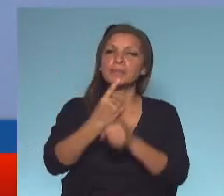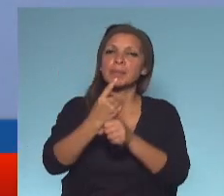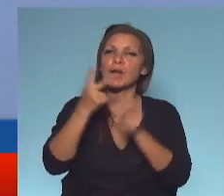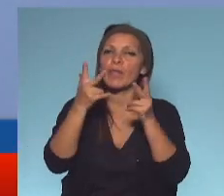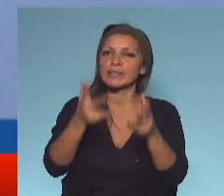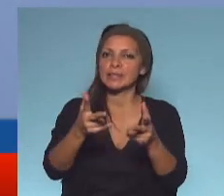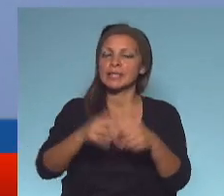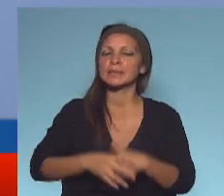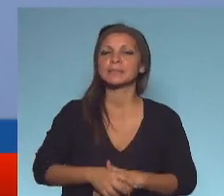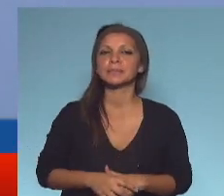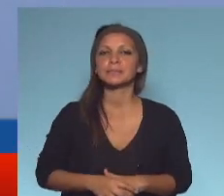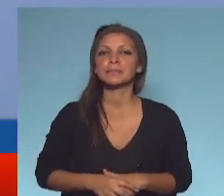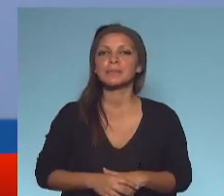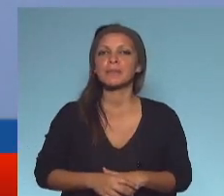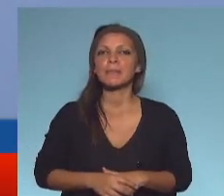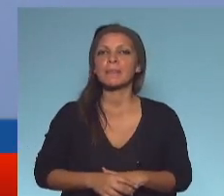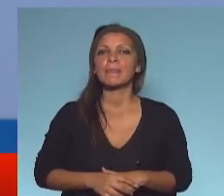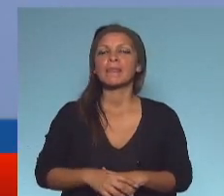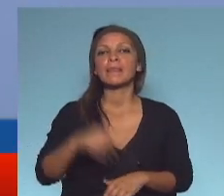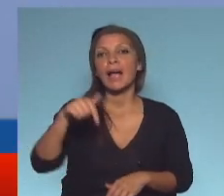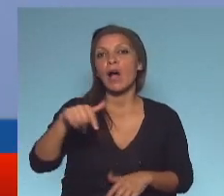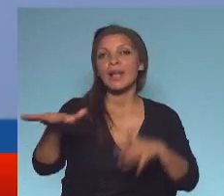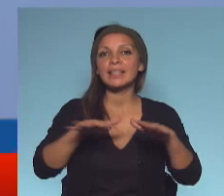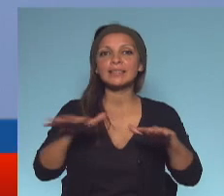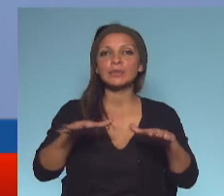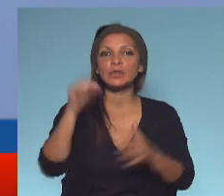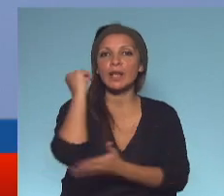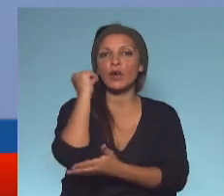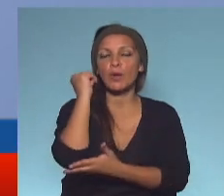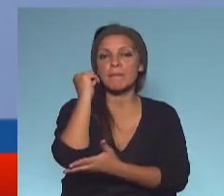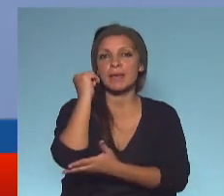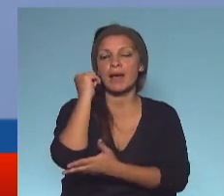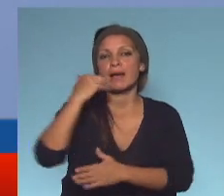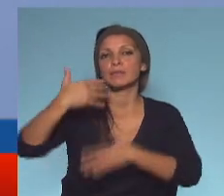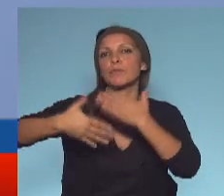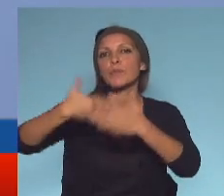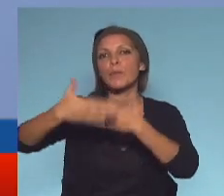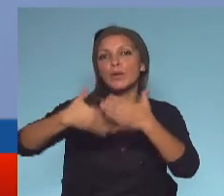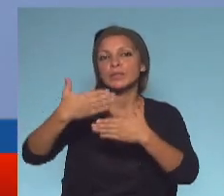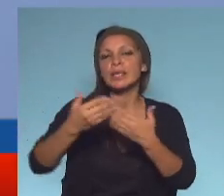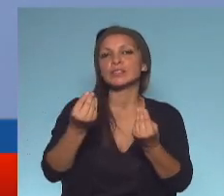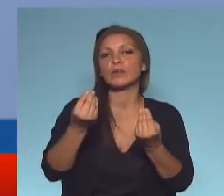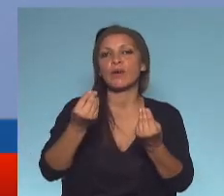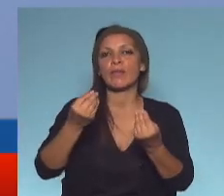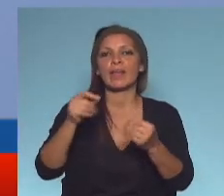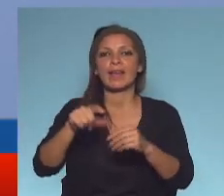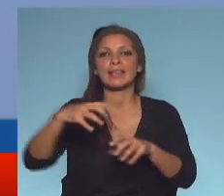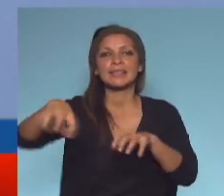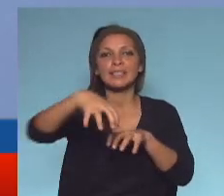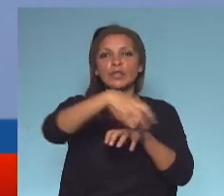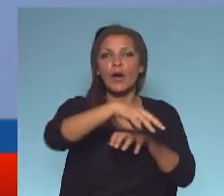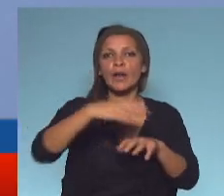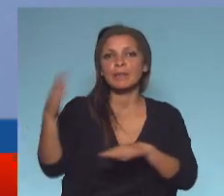justamente que estamos en una economía que tiene un proceso de recuperación en los sectores productivos,